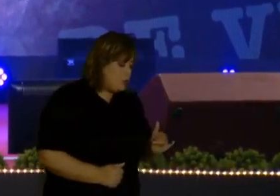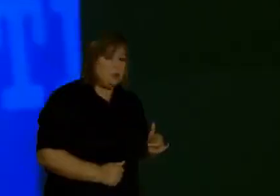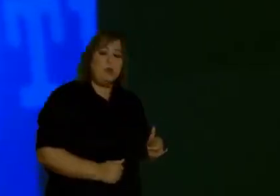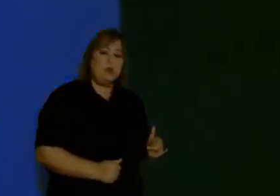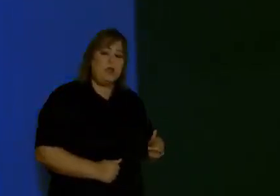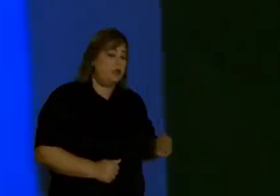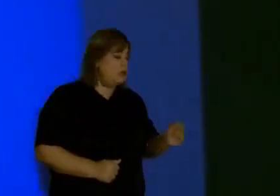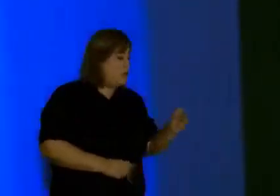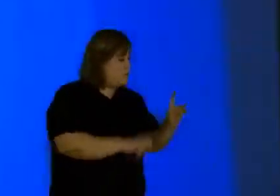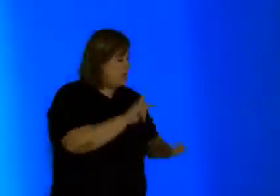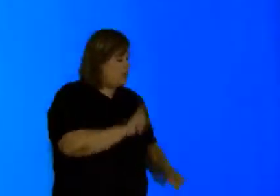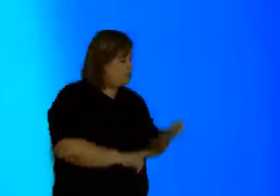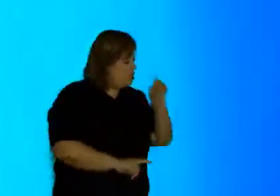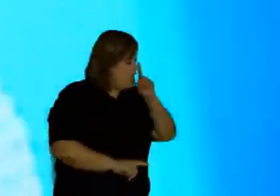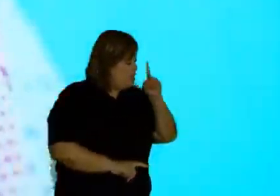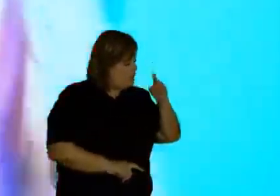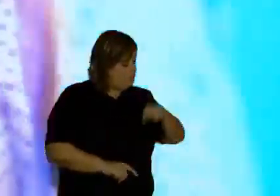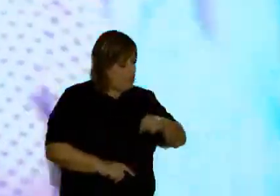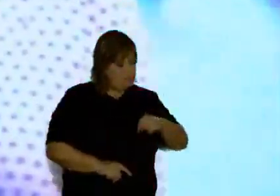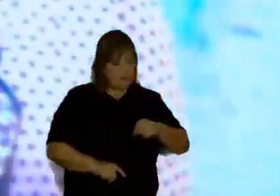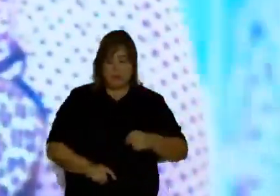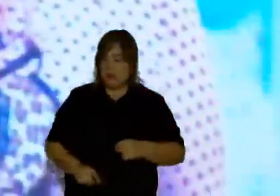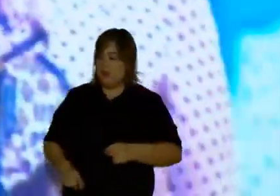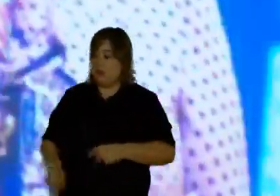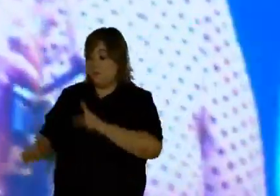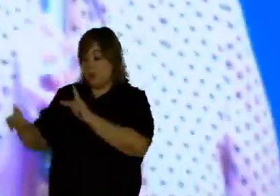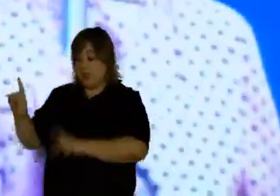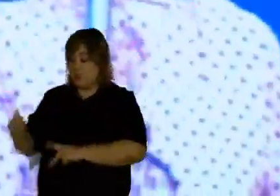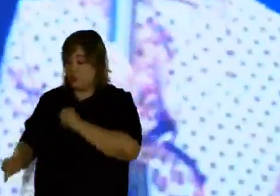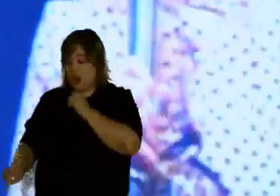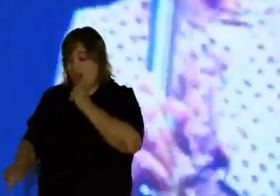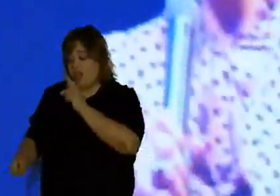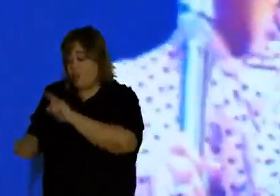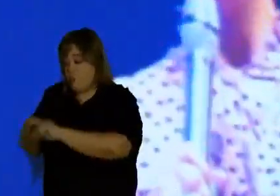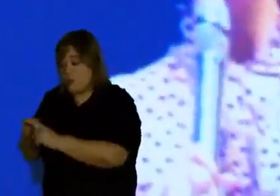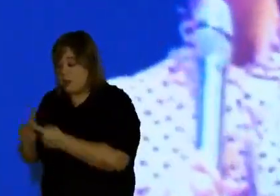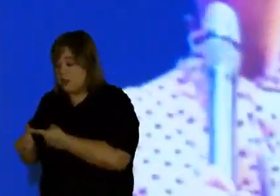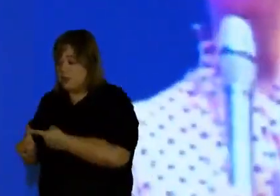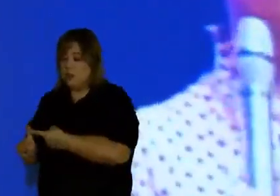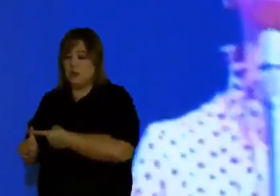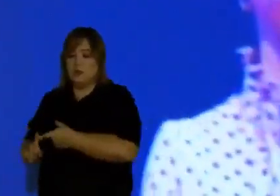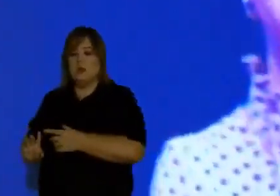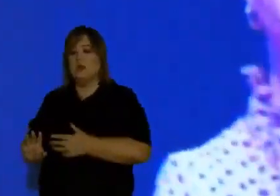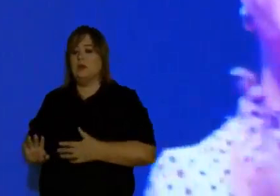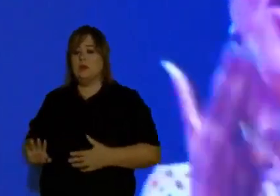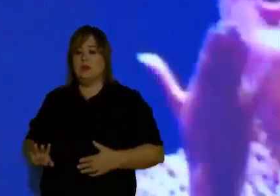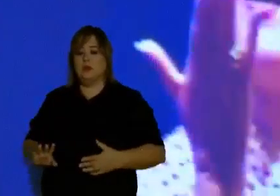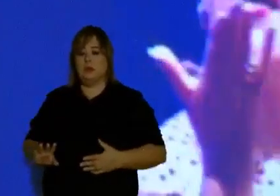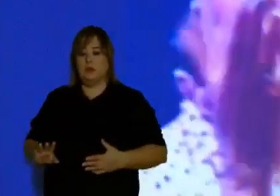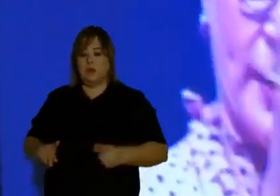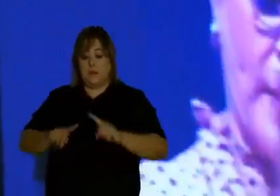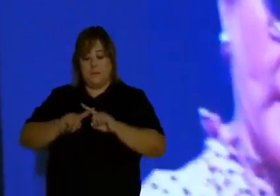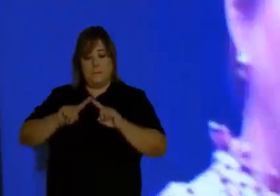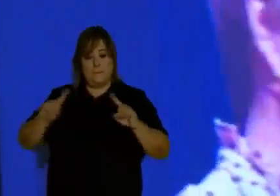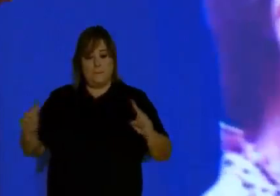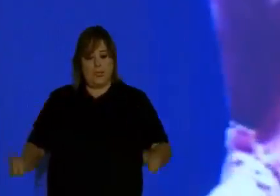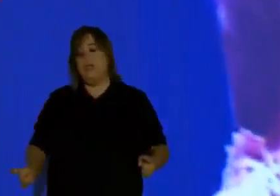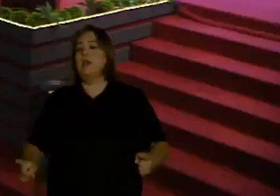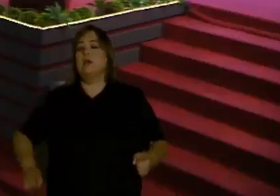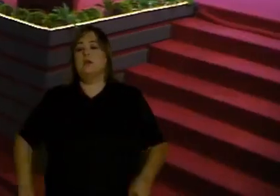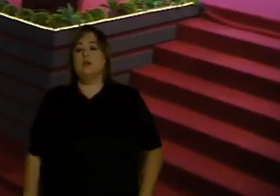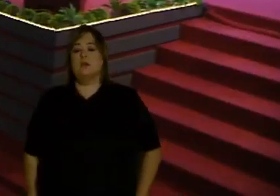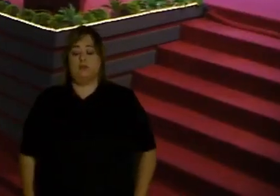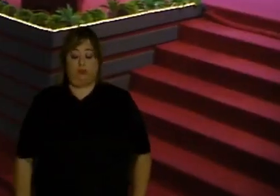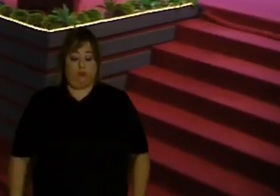Aquel me miró mal. Aquel no me levantó la mano. Bueno, que si usted pone en